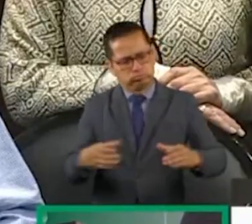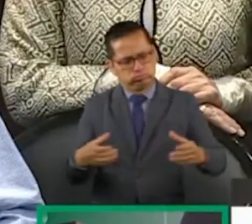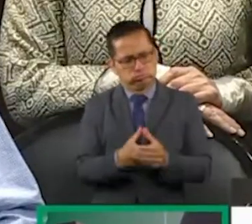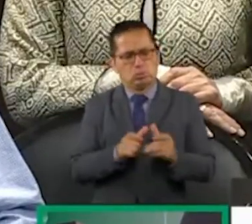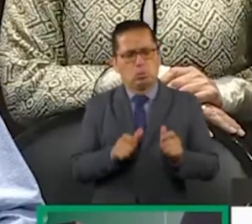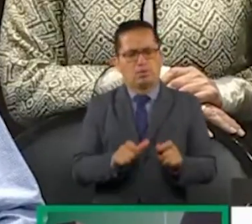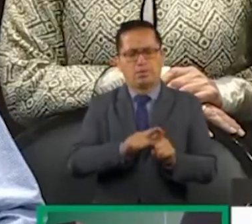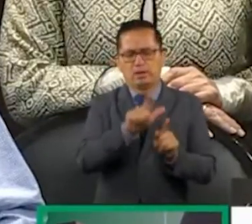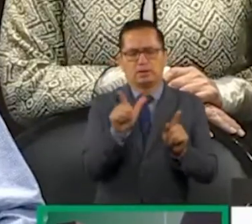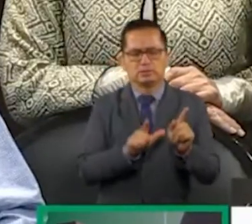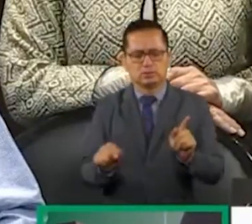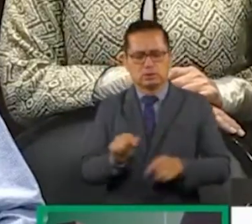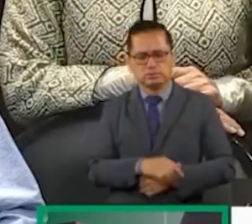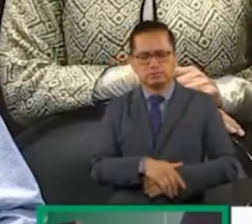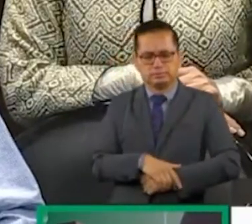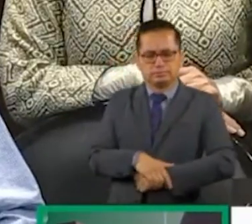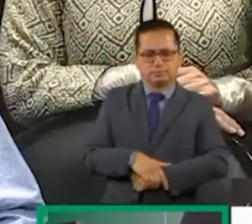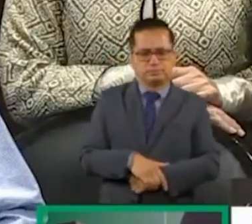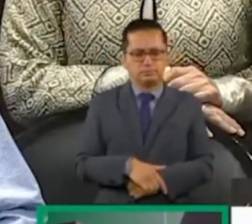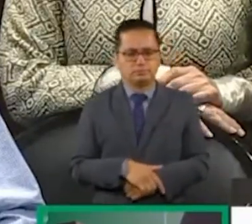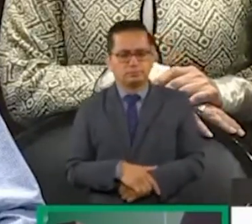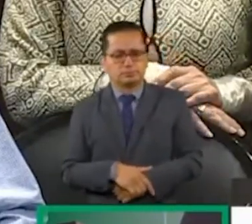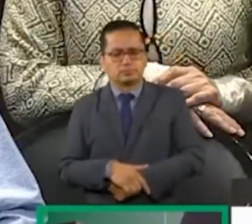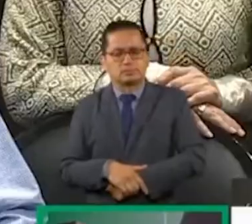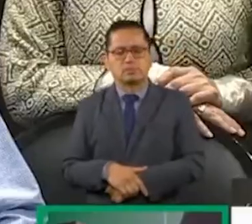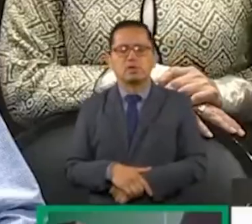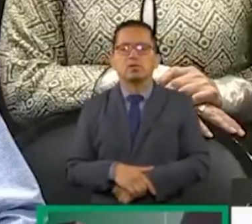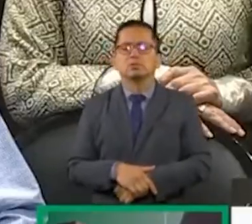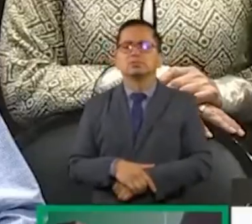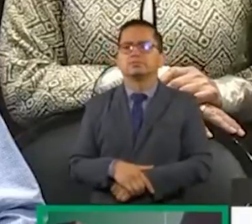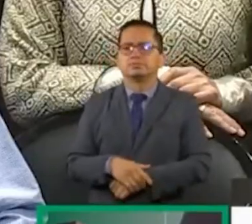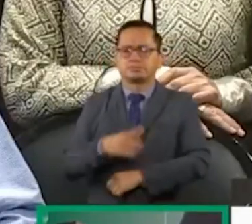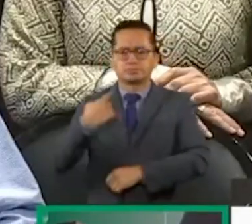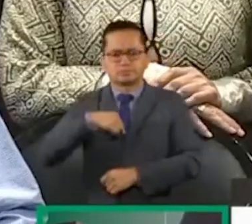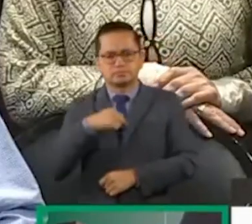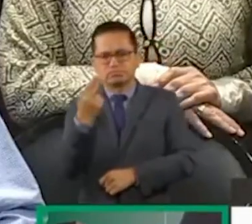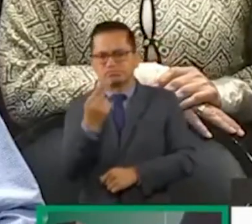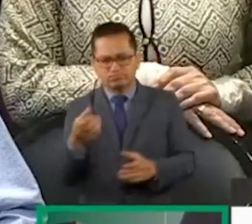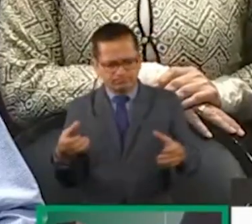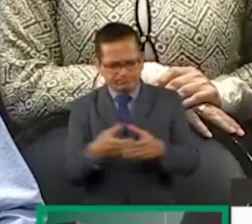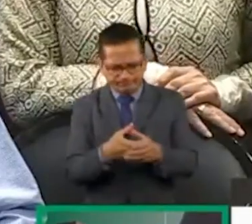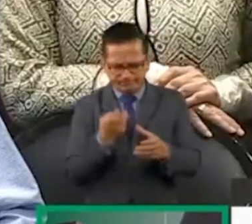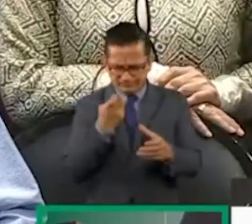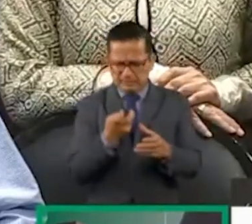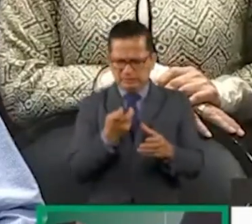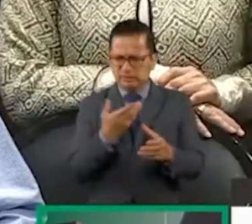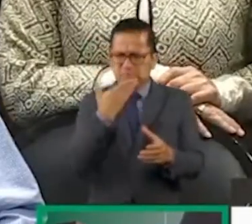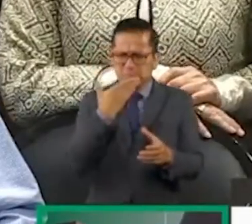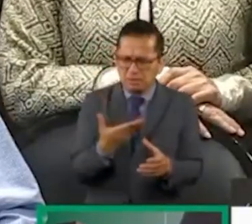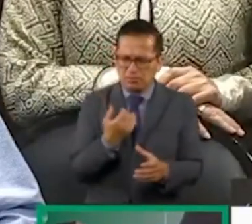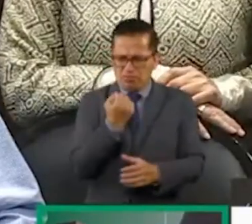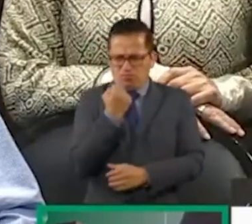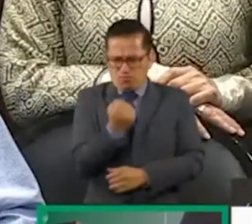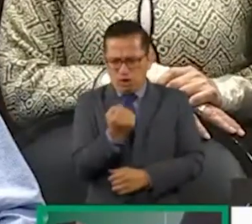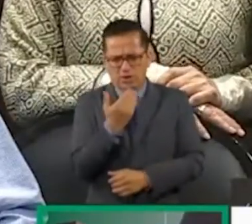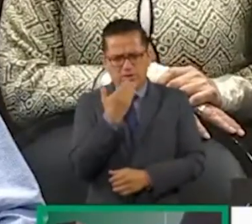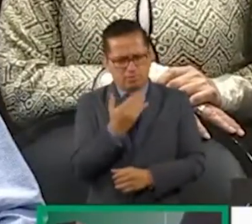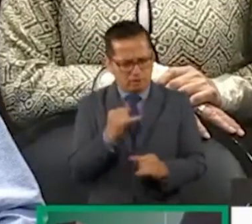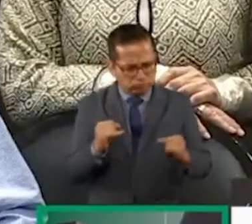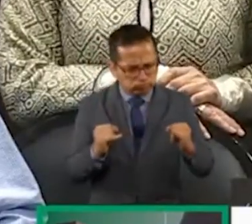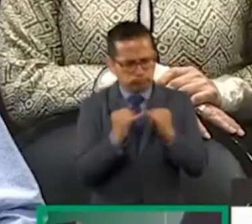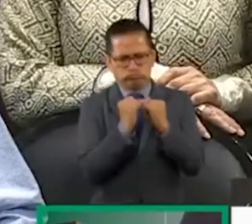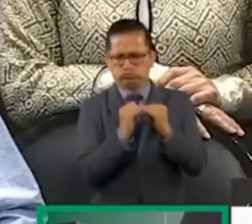Guardia Nacional. Necesitamos un organismo no solamente fuerte, sino institucionalizado, que además le